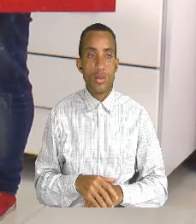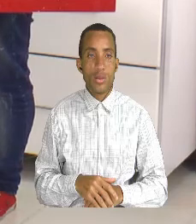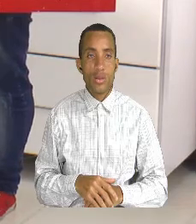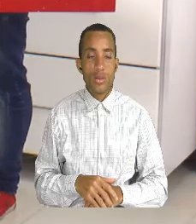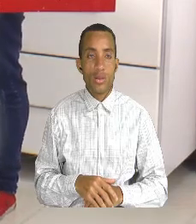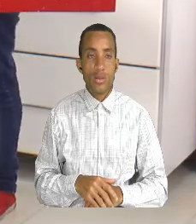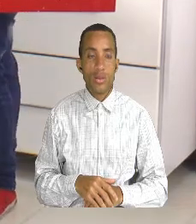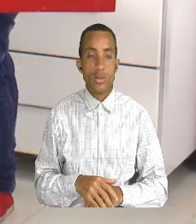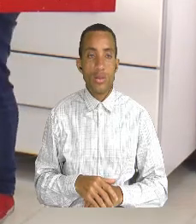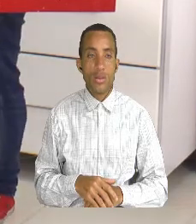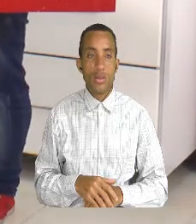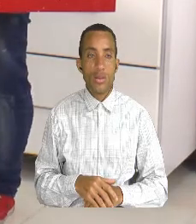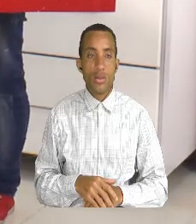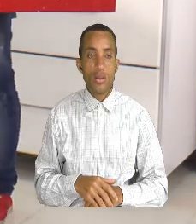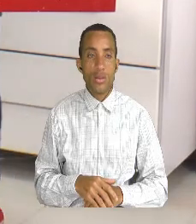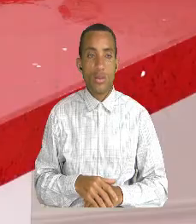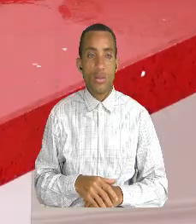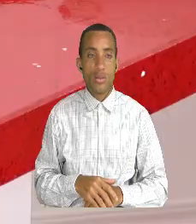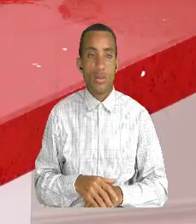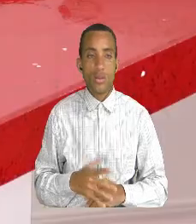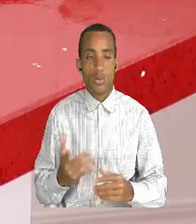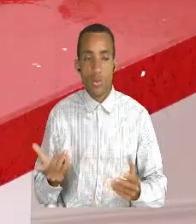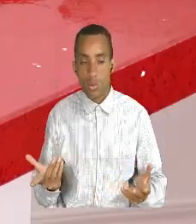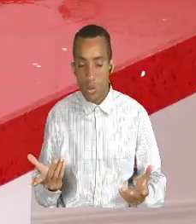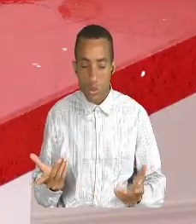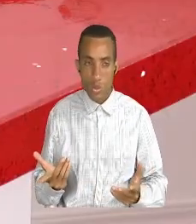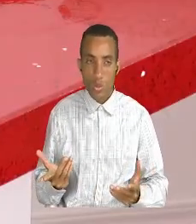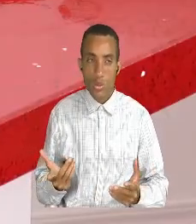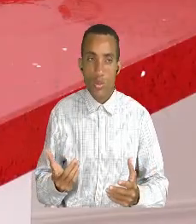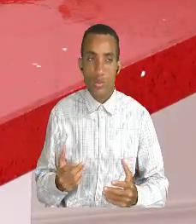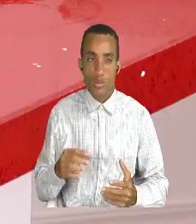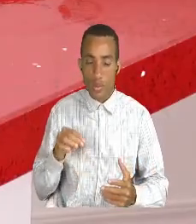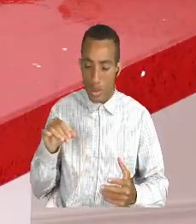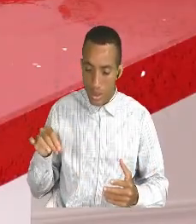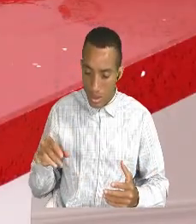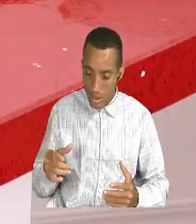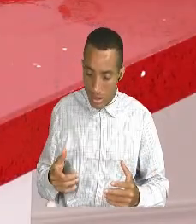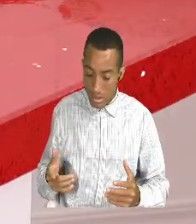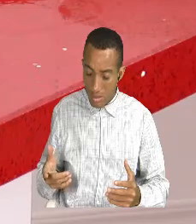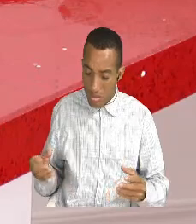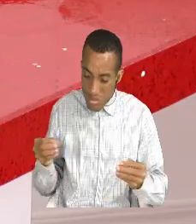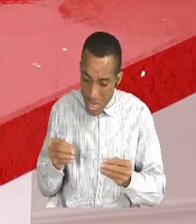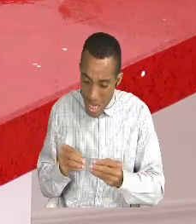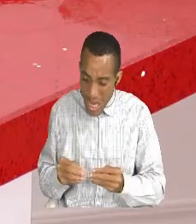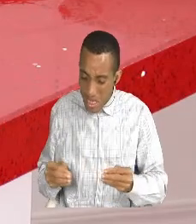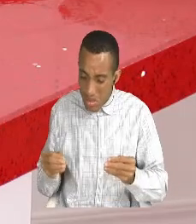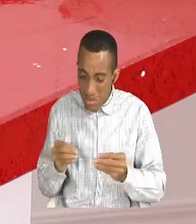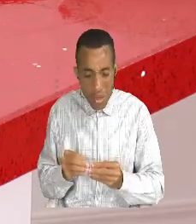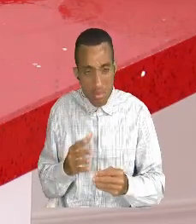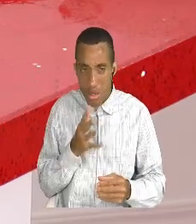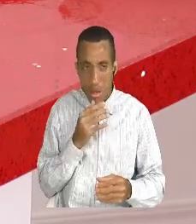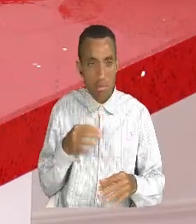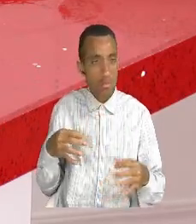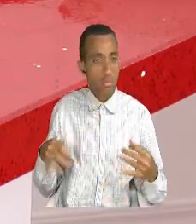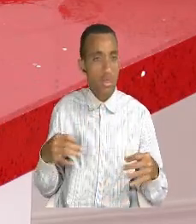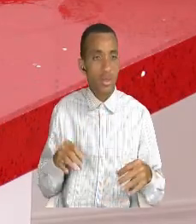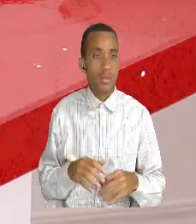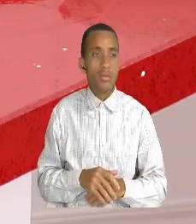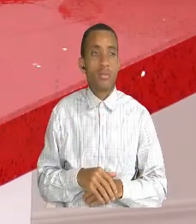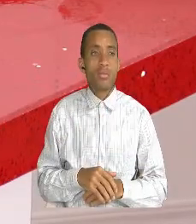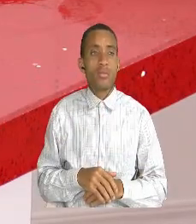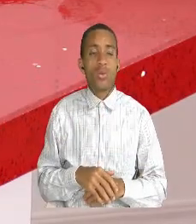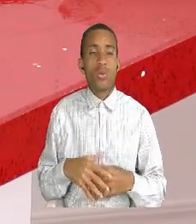pero ¿cómo decirlo? No se ve así como tan recargado. Sí, no, Rochi, ahorita vas a ver